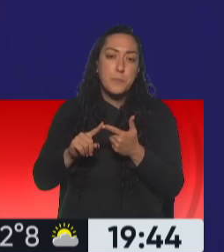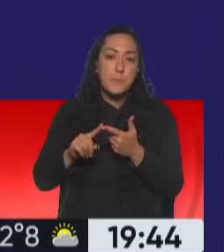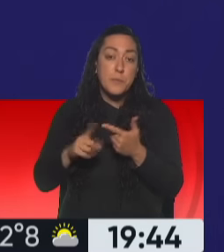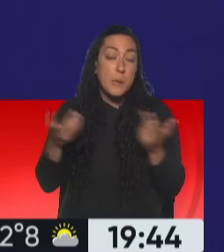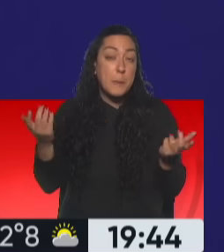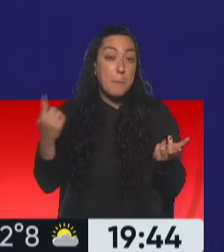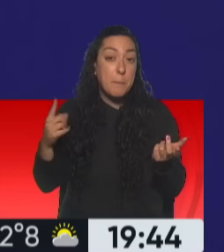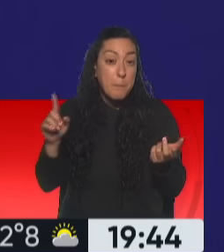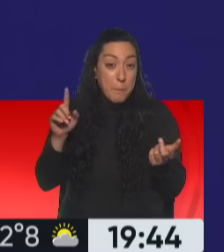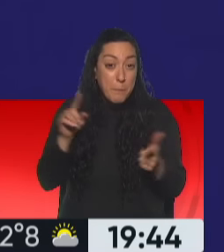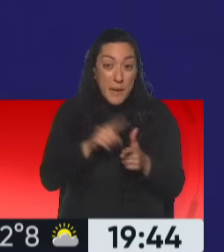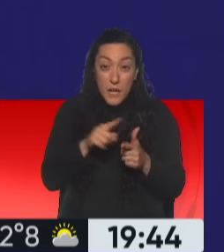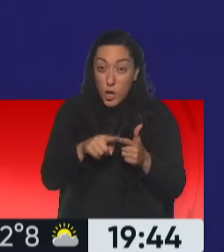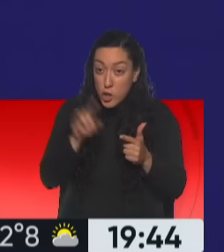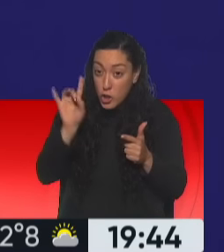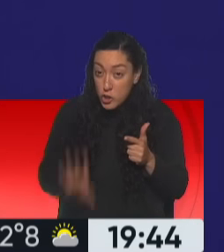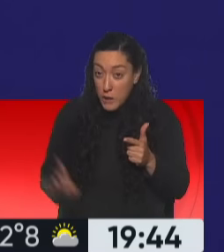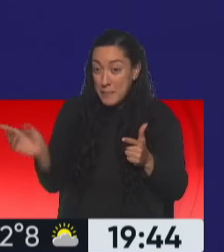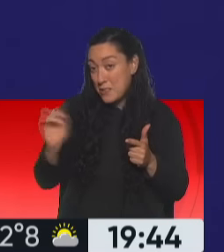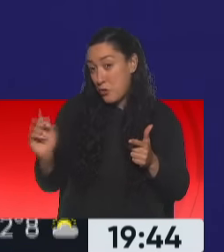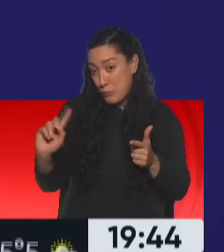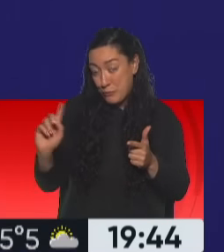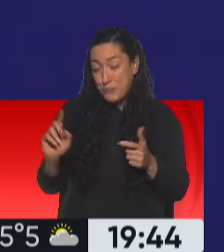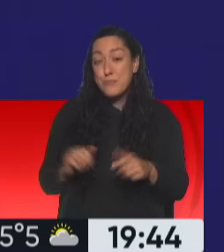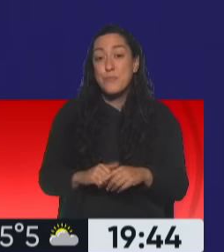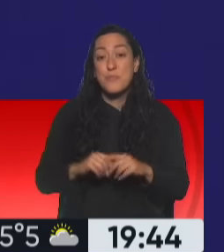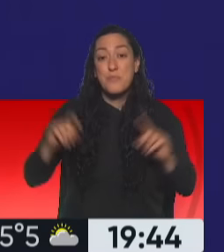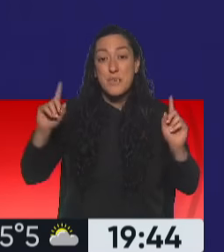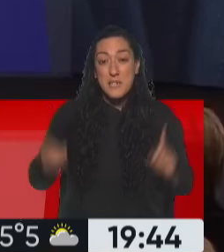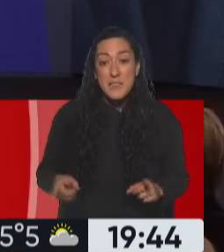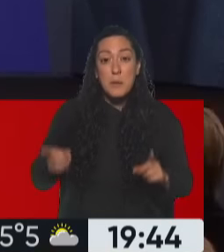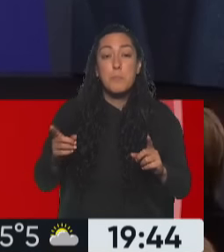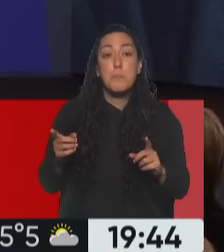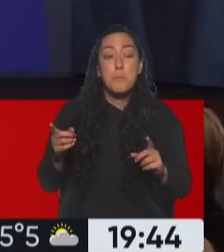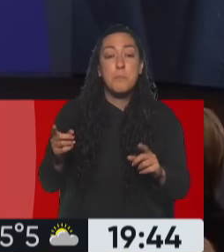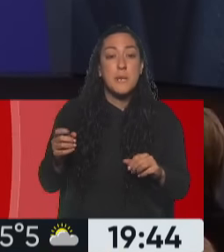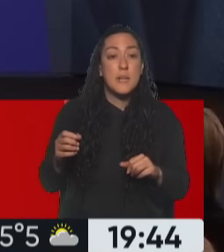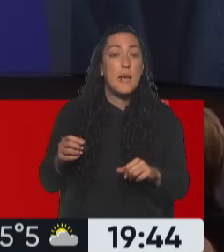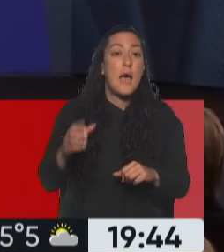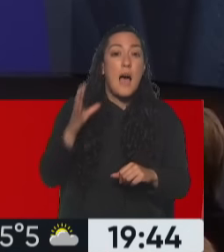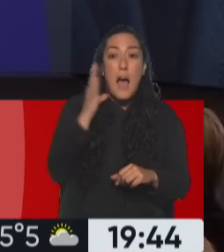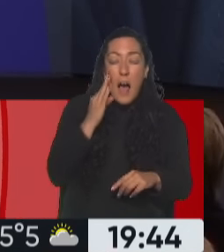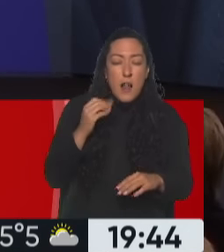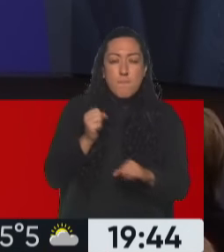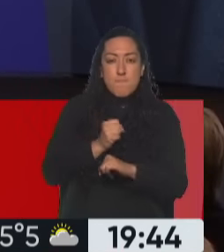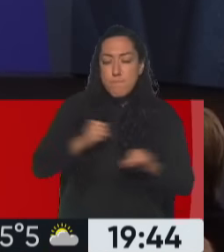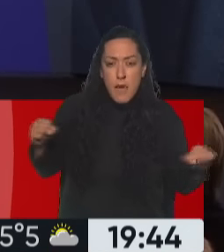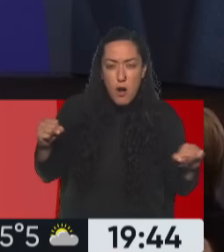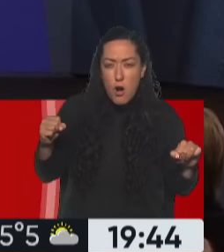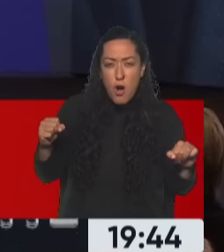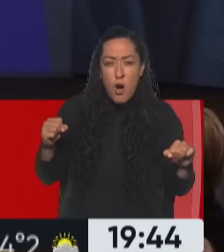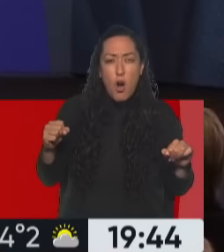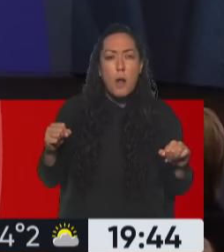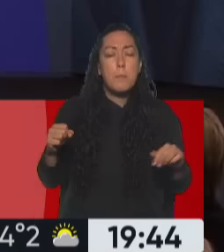Pero no solo eso, sino que además ignora, digamos, los shocks exógenos. Y los